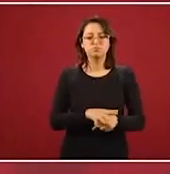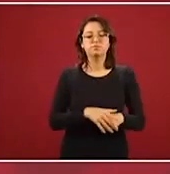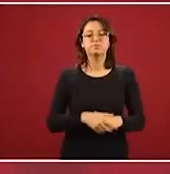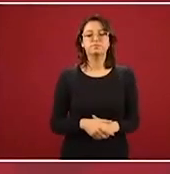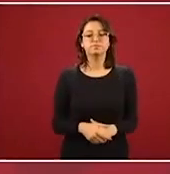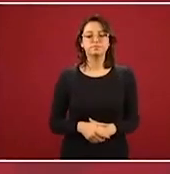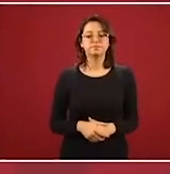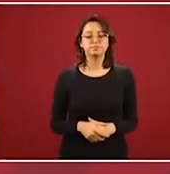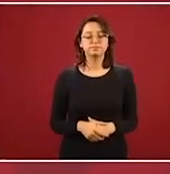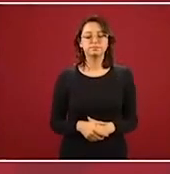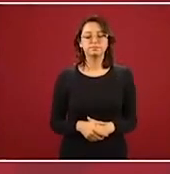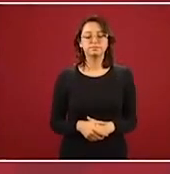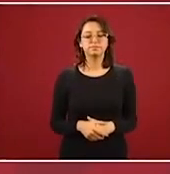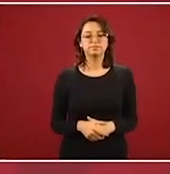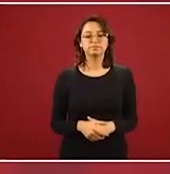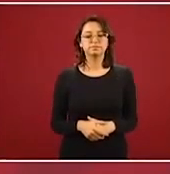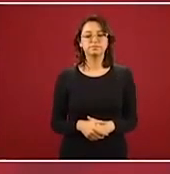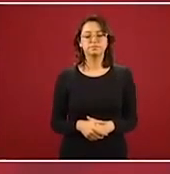Quedamos en que